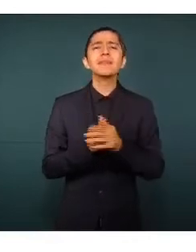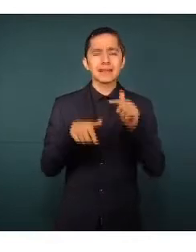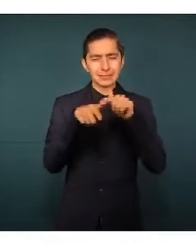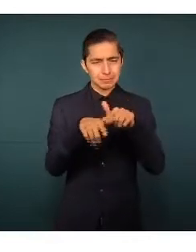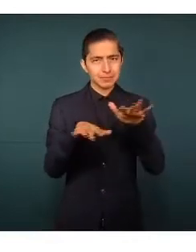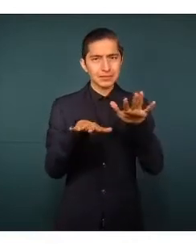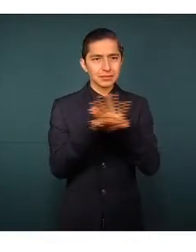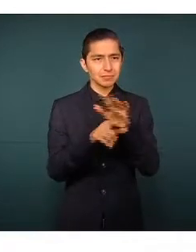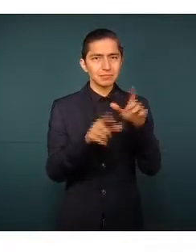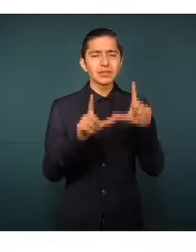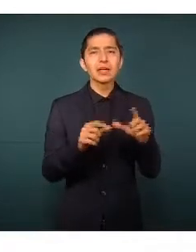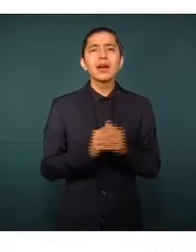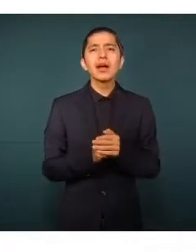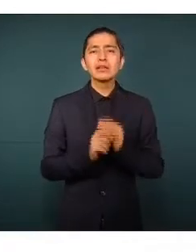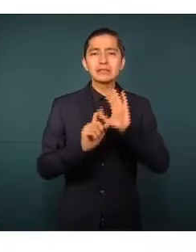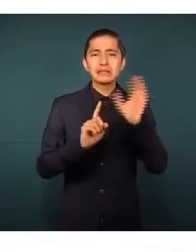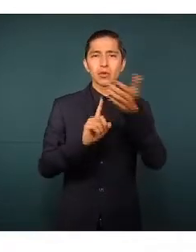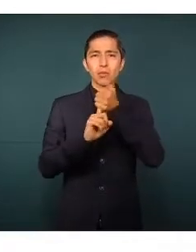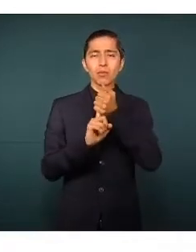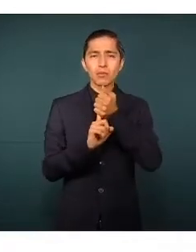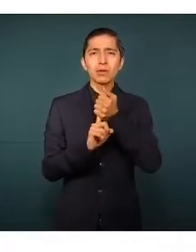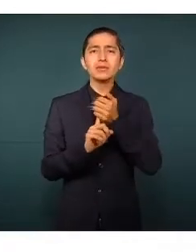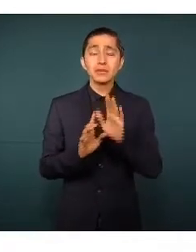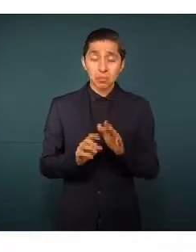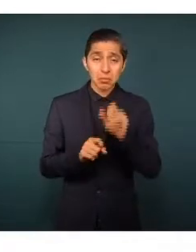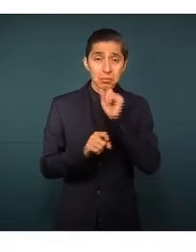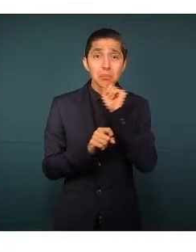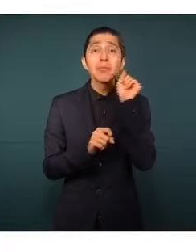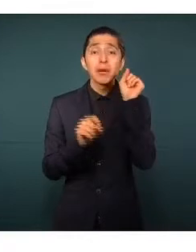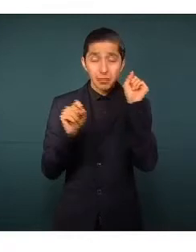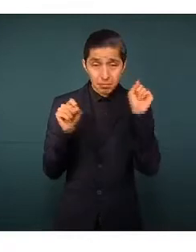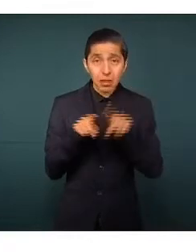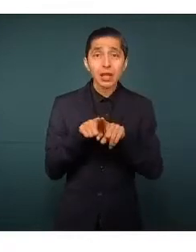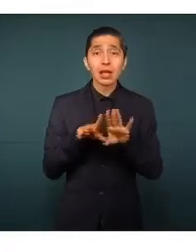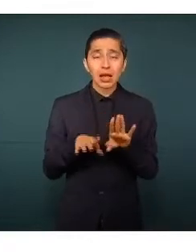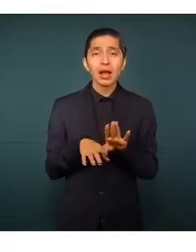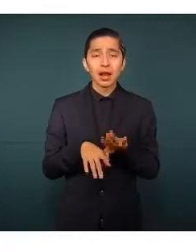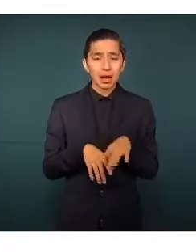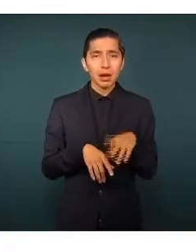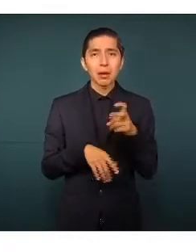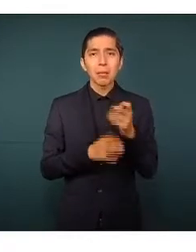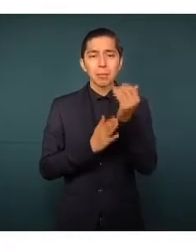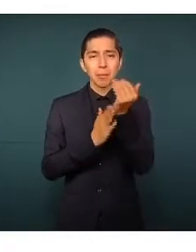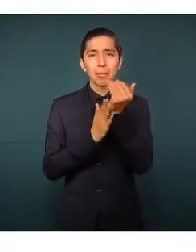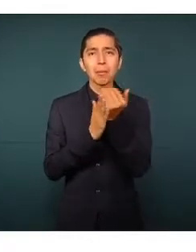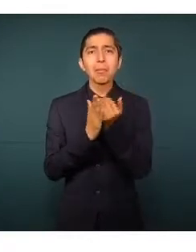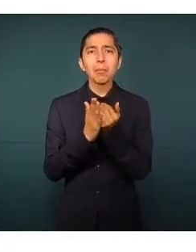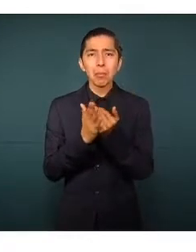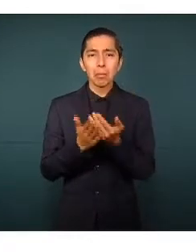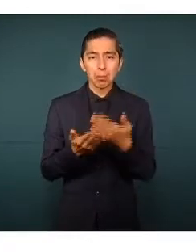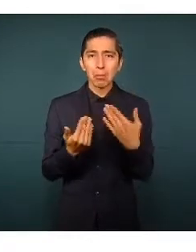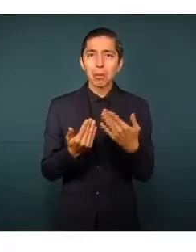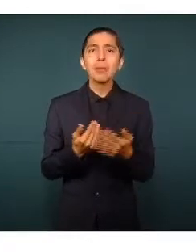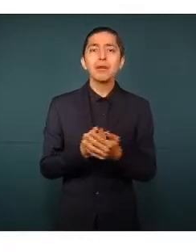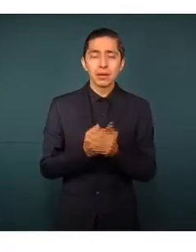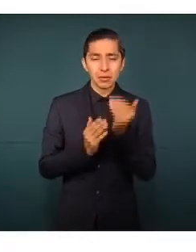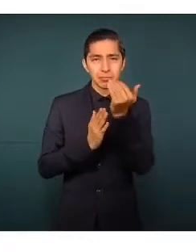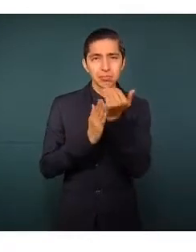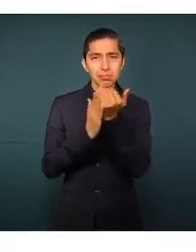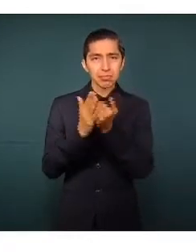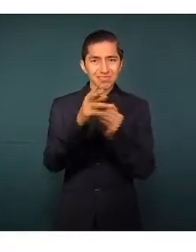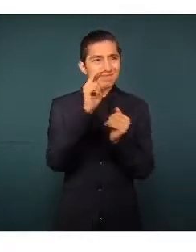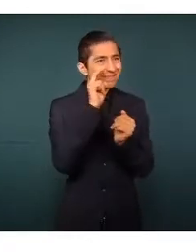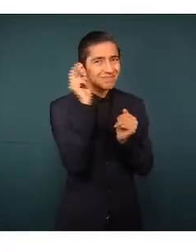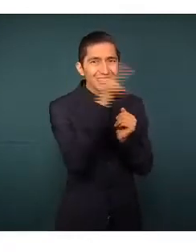favor. Secuestros. También esta es una tendencia a la baja, reducida, pero una tendencia a la baja.